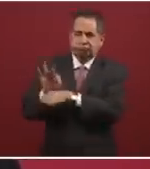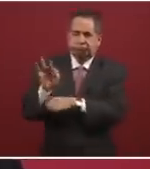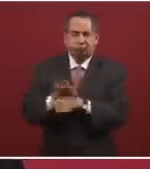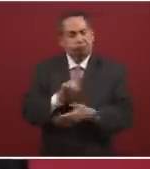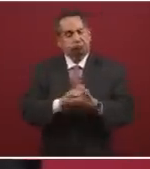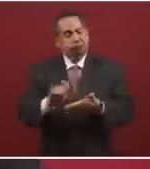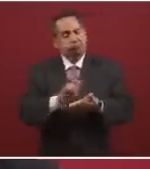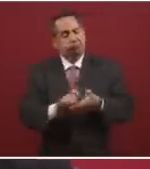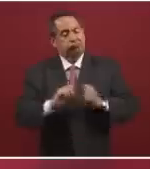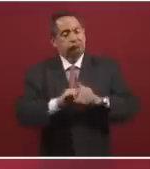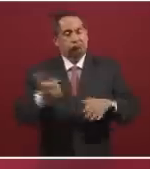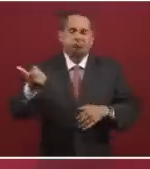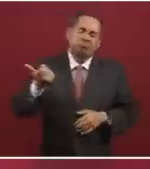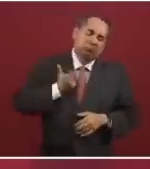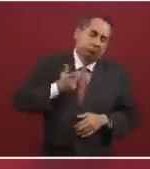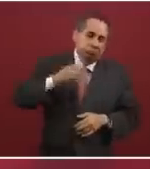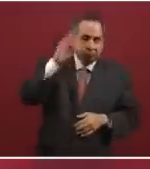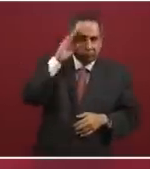pero